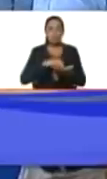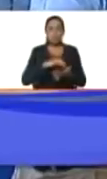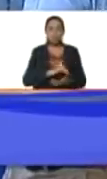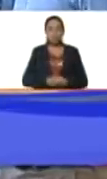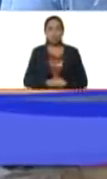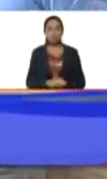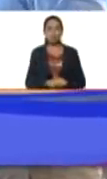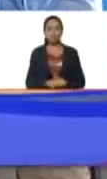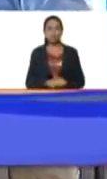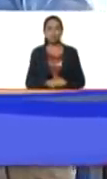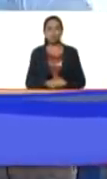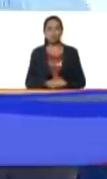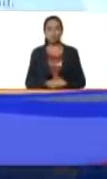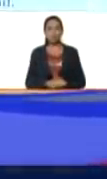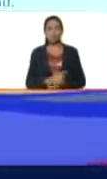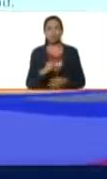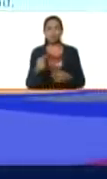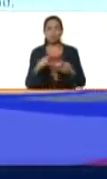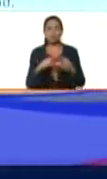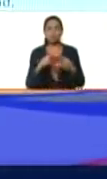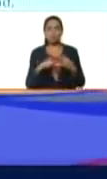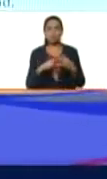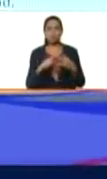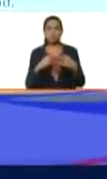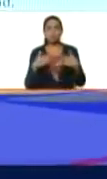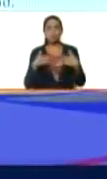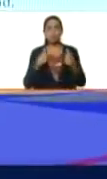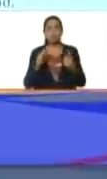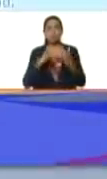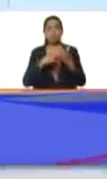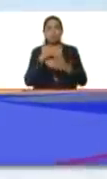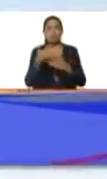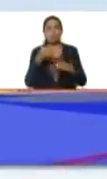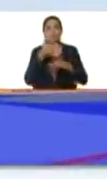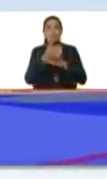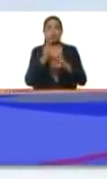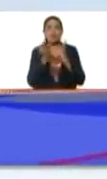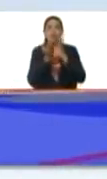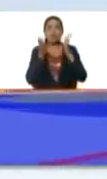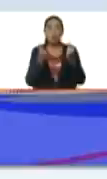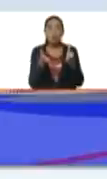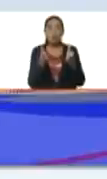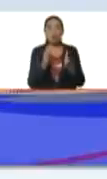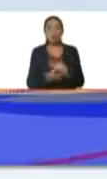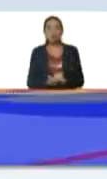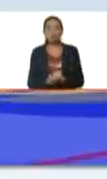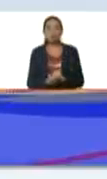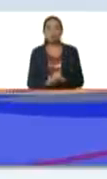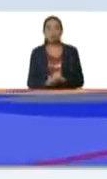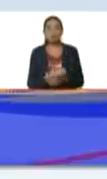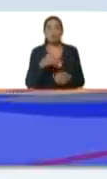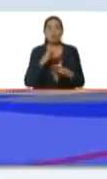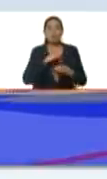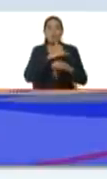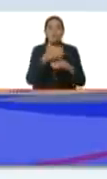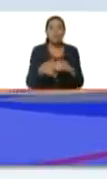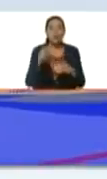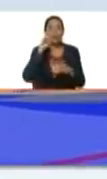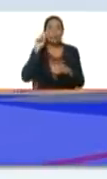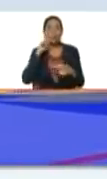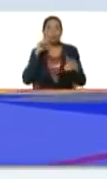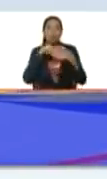Miranda. Luego, en salud, el plan de salud va a la escuela. El plan de parto humanizado, presidente, este era uno